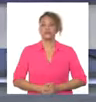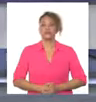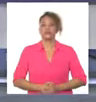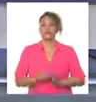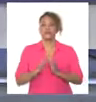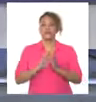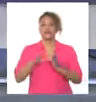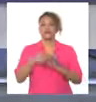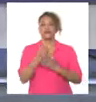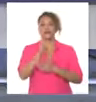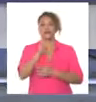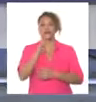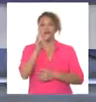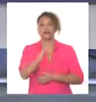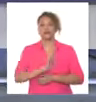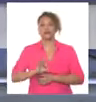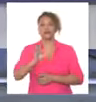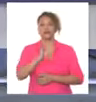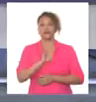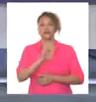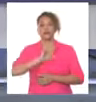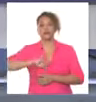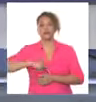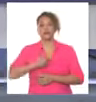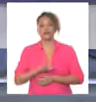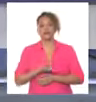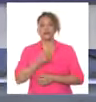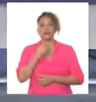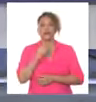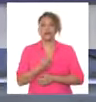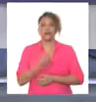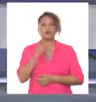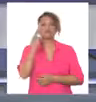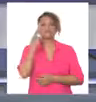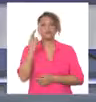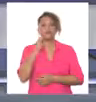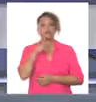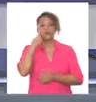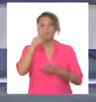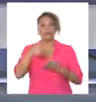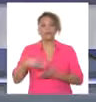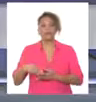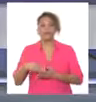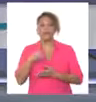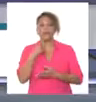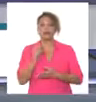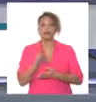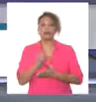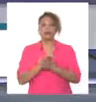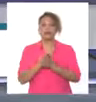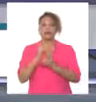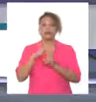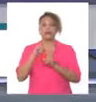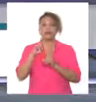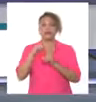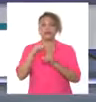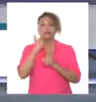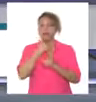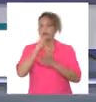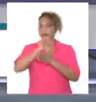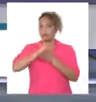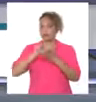De la cultura cubana se viste de luto. Como adelantamos en titulares, falleció en La Habana la compositora e intérprete Marta Valdés.